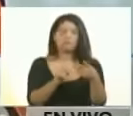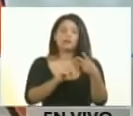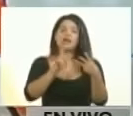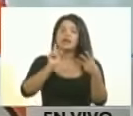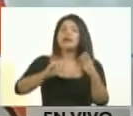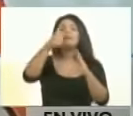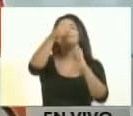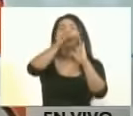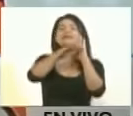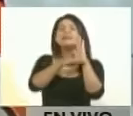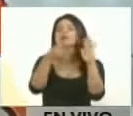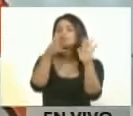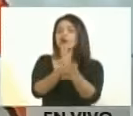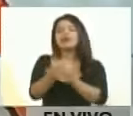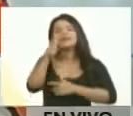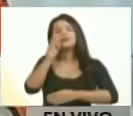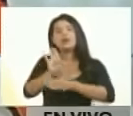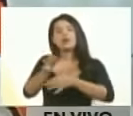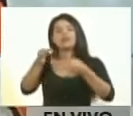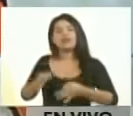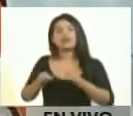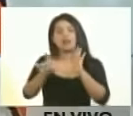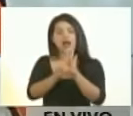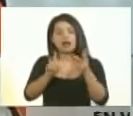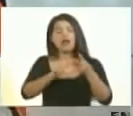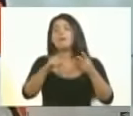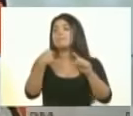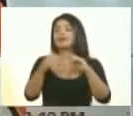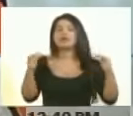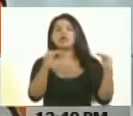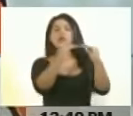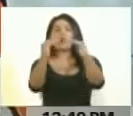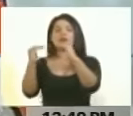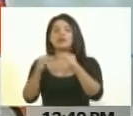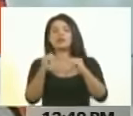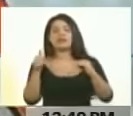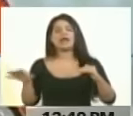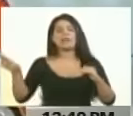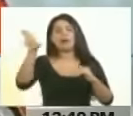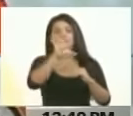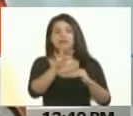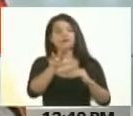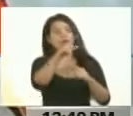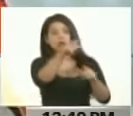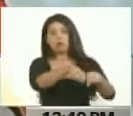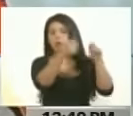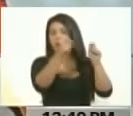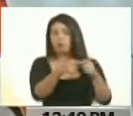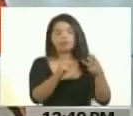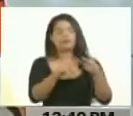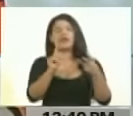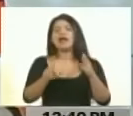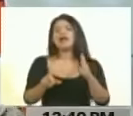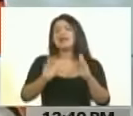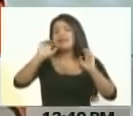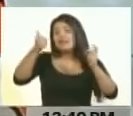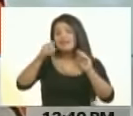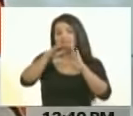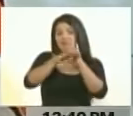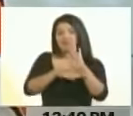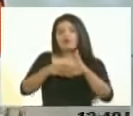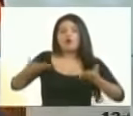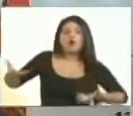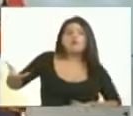seguridad jurídica, el principio de igualdad soberana de los Estados, se ha vulnerado el principio de cooperación que debe existir entre